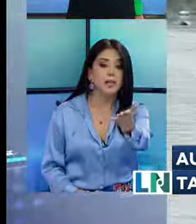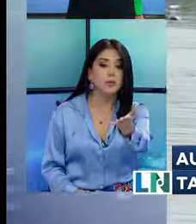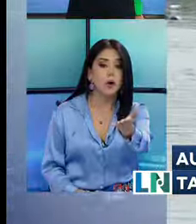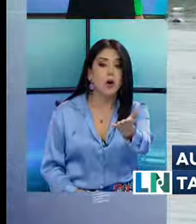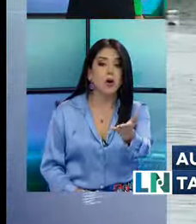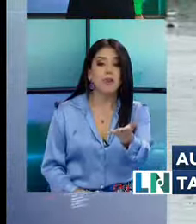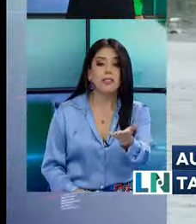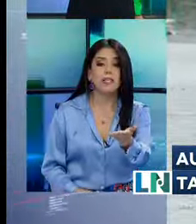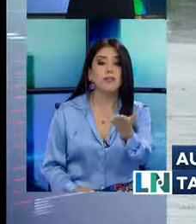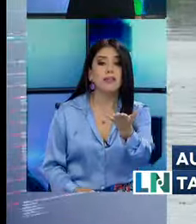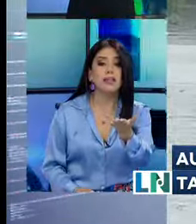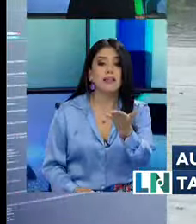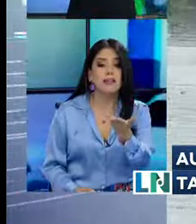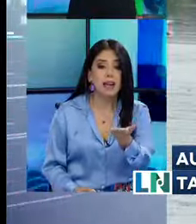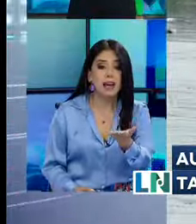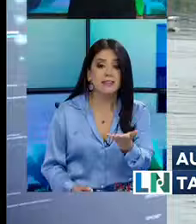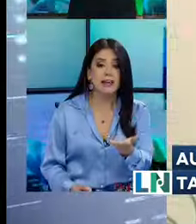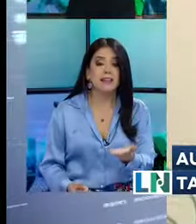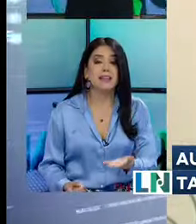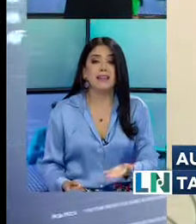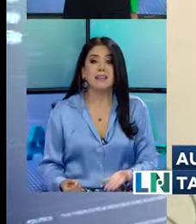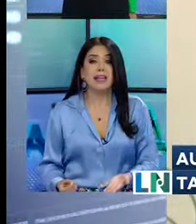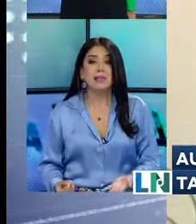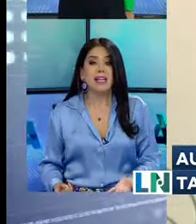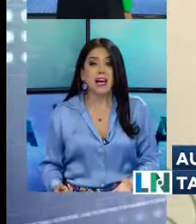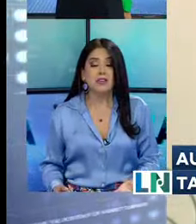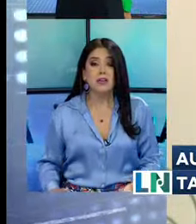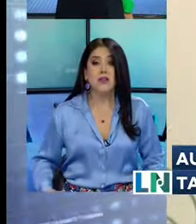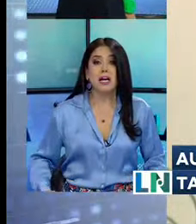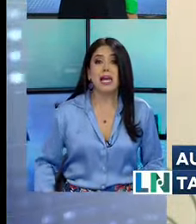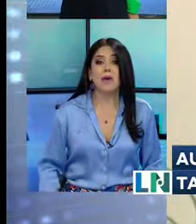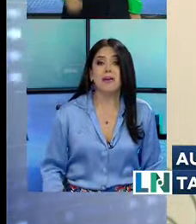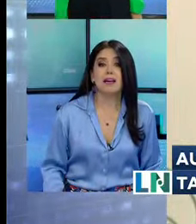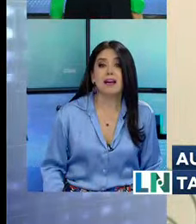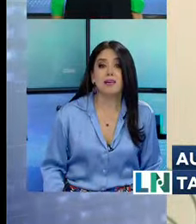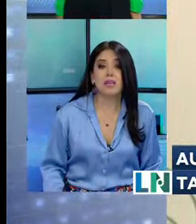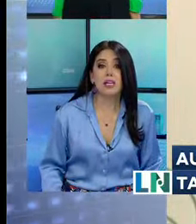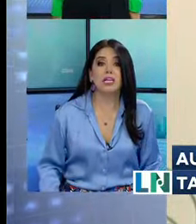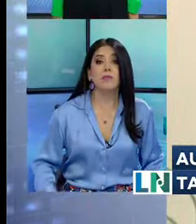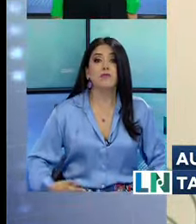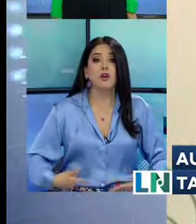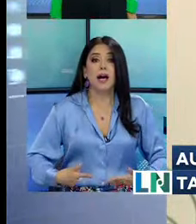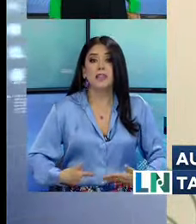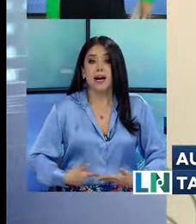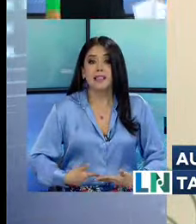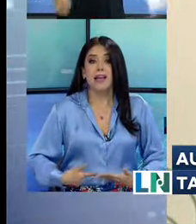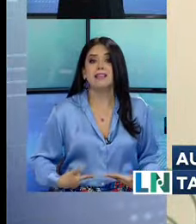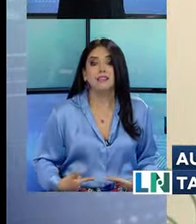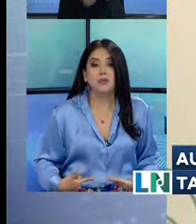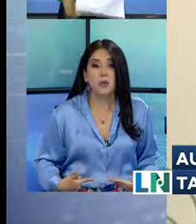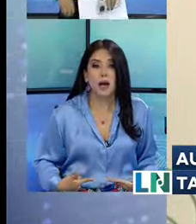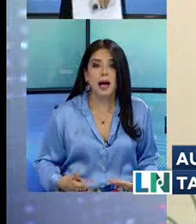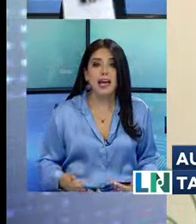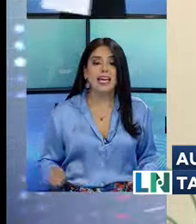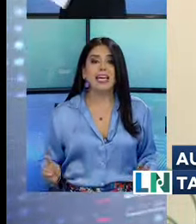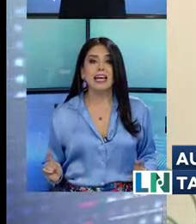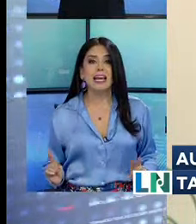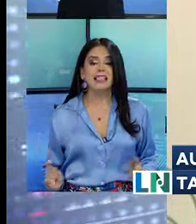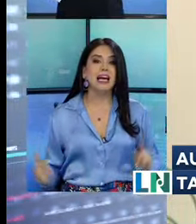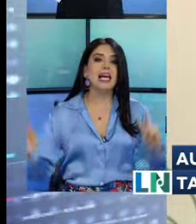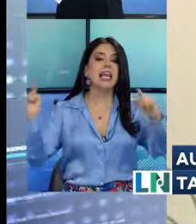tú cómo estas familias enteras tienen que estar caminando con el agua hasta las rodillas. Nadar, y en muchos casos hasta nadar. La cintura.